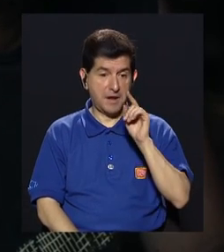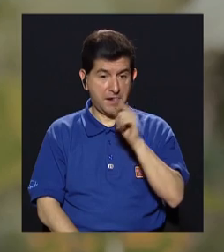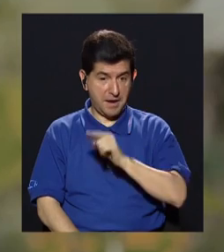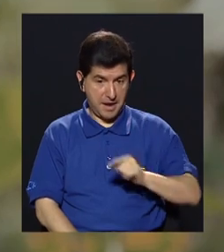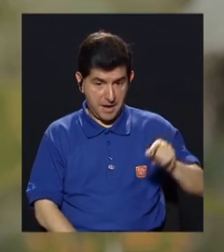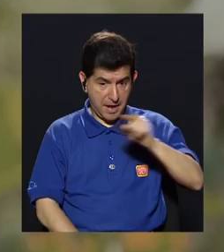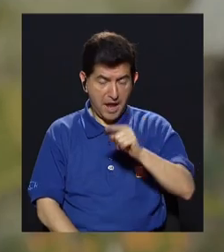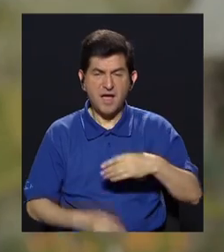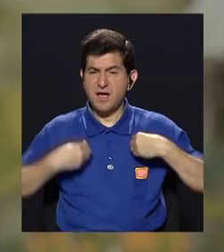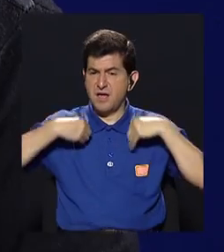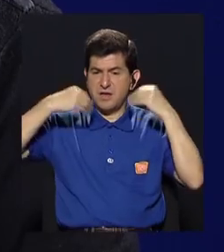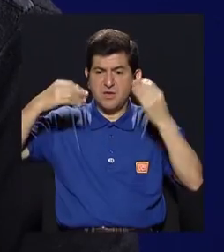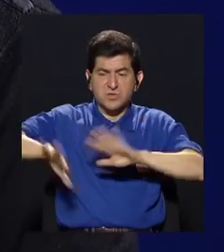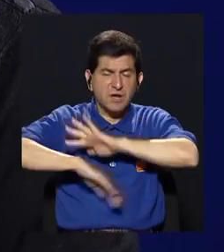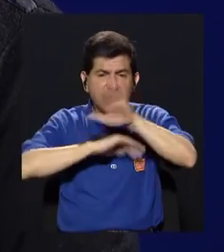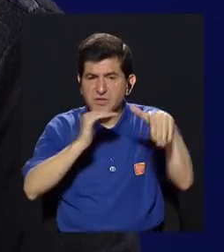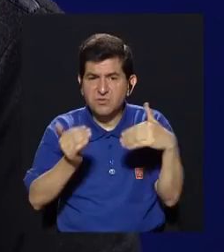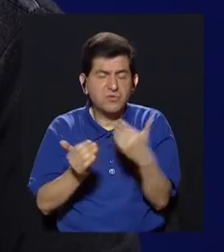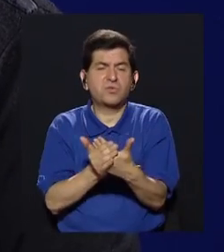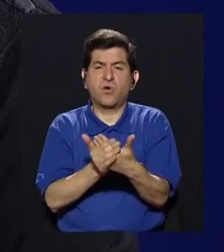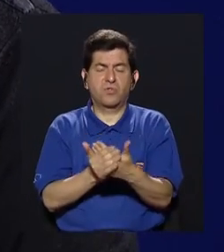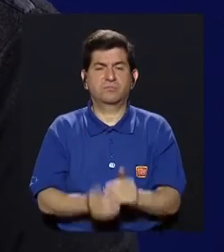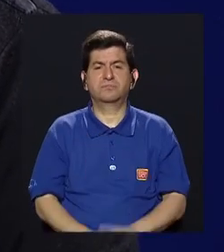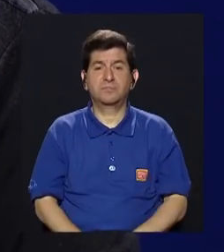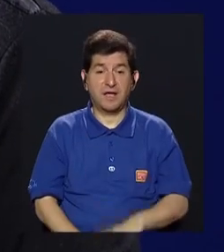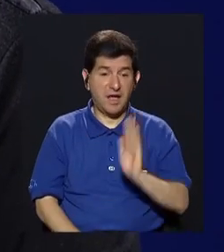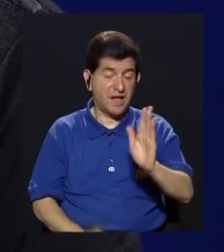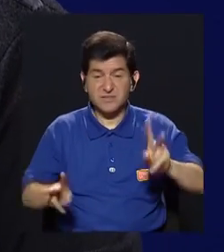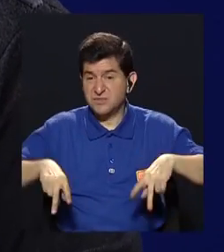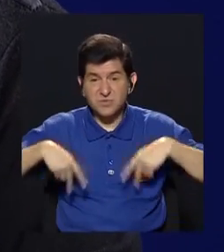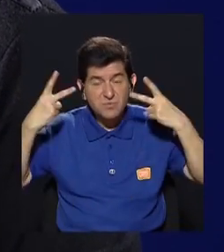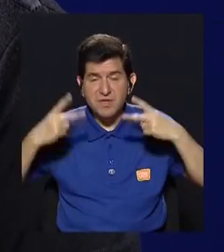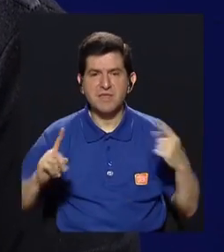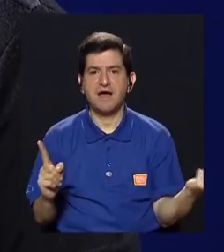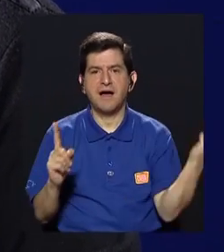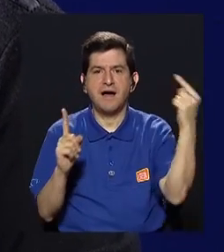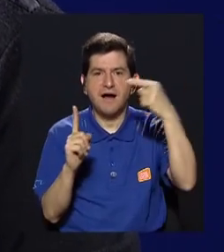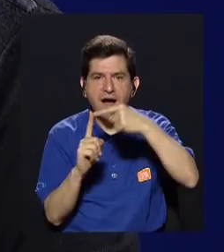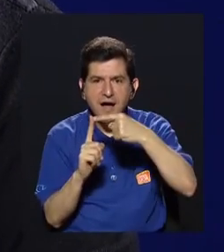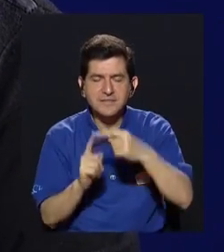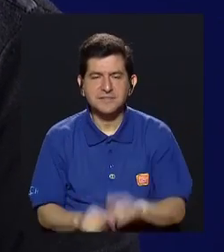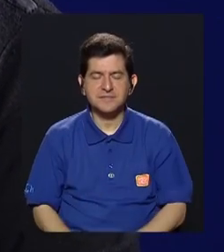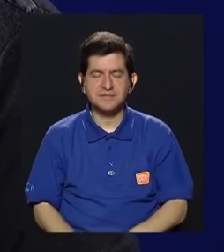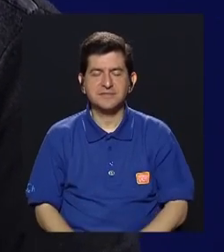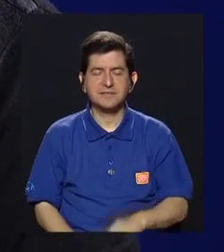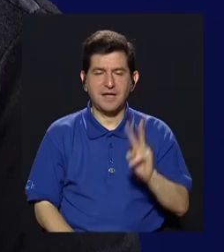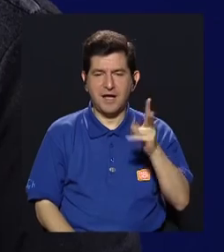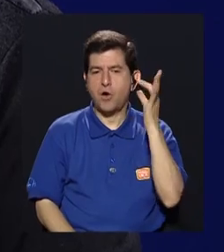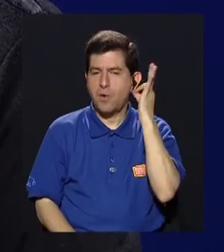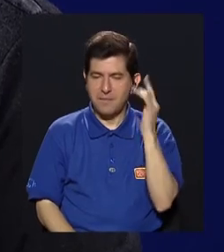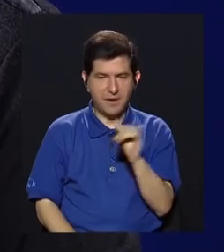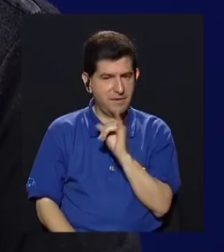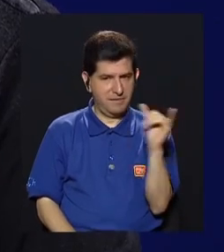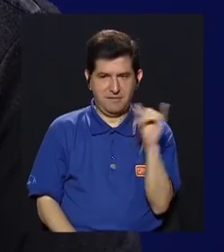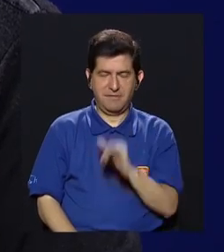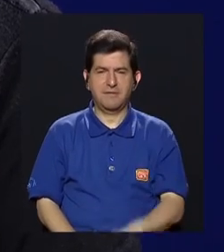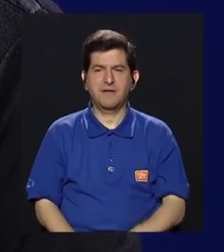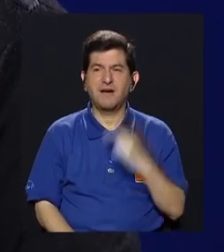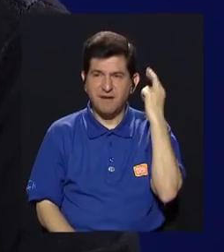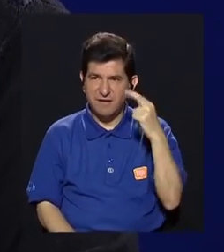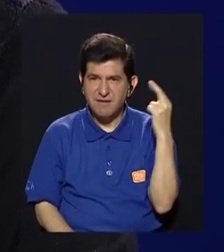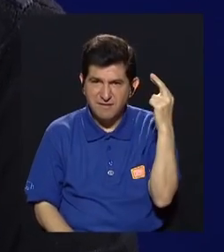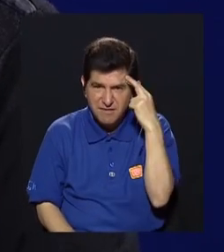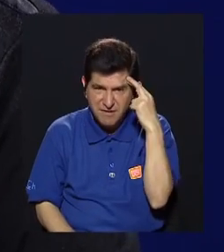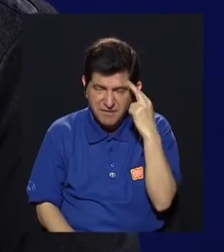sido abandonados de todo verdad de todo en su vida hasta hasta de sus de sus compañeras verdad que con